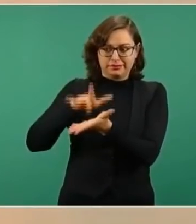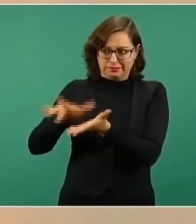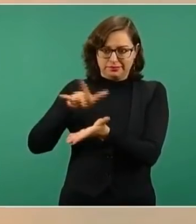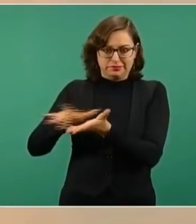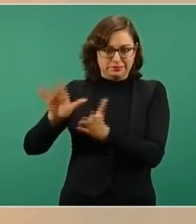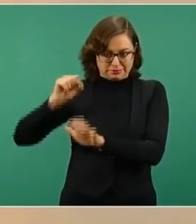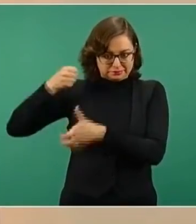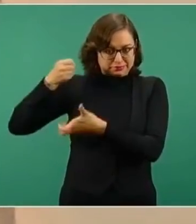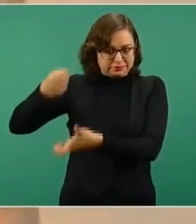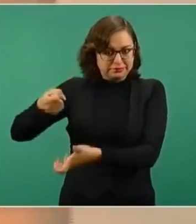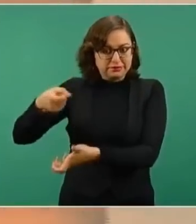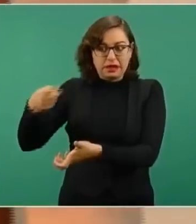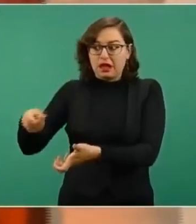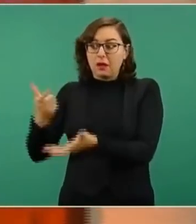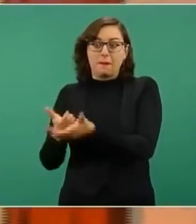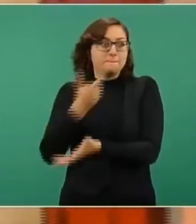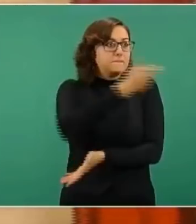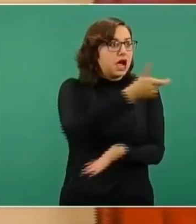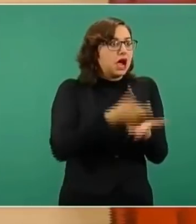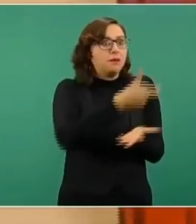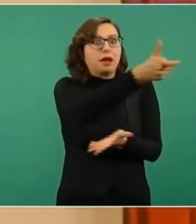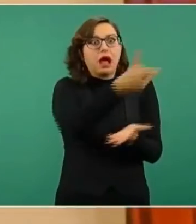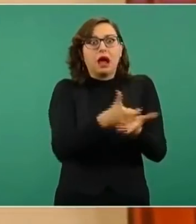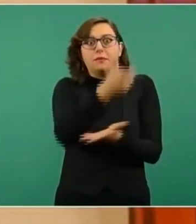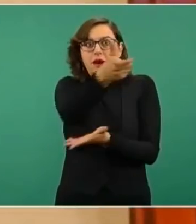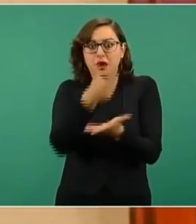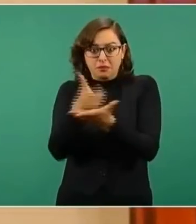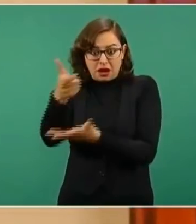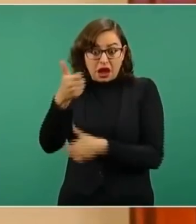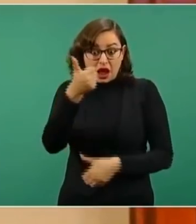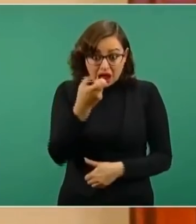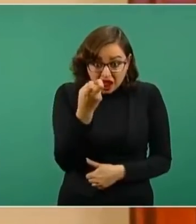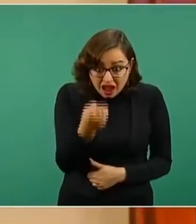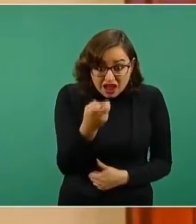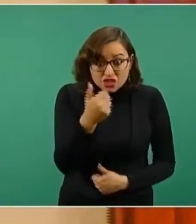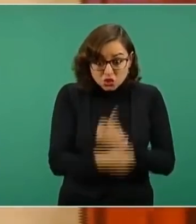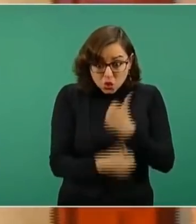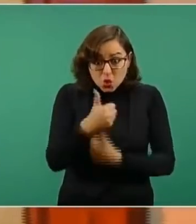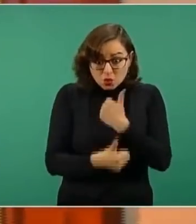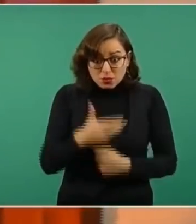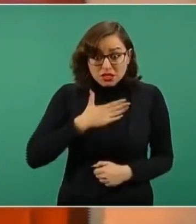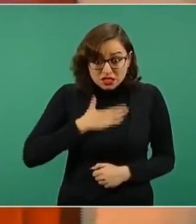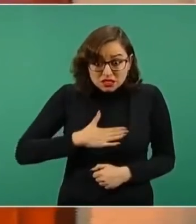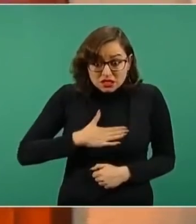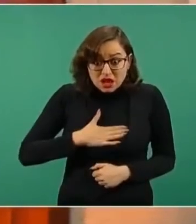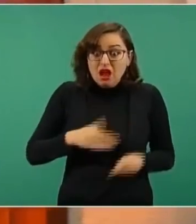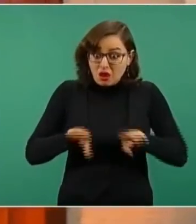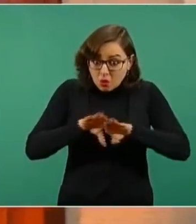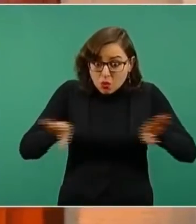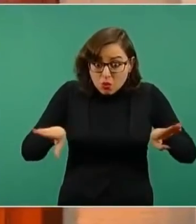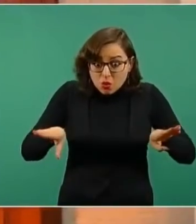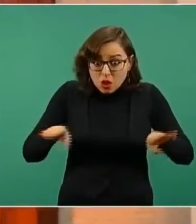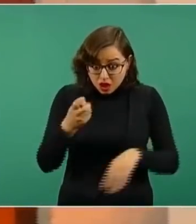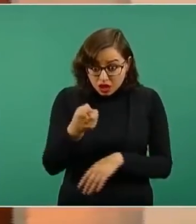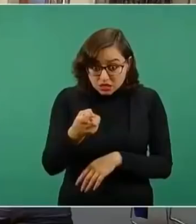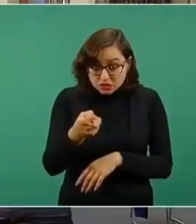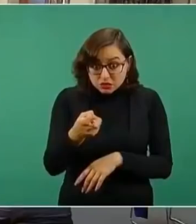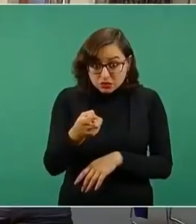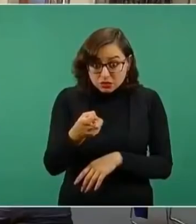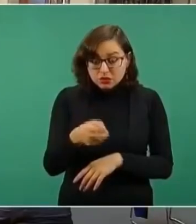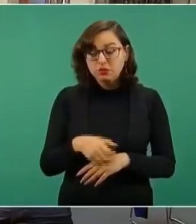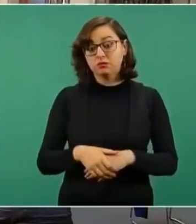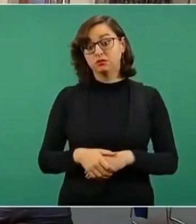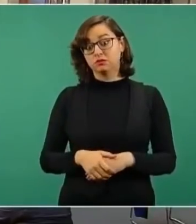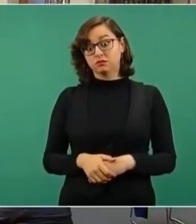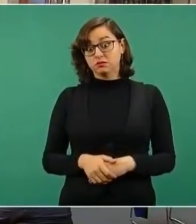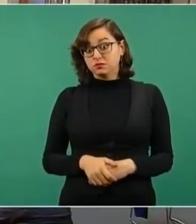nación, es el que está financiando a los demás. ¿Eso es competencia leal? ¿Ese es piso parejo? ¿No? Es una cosa para que